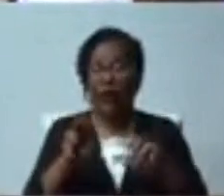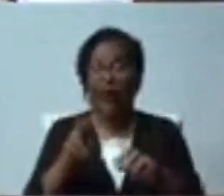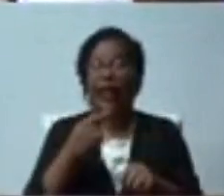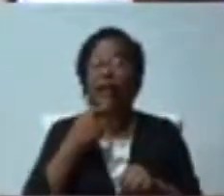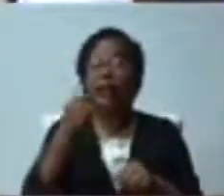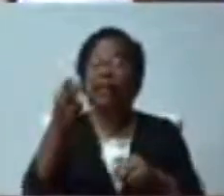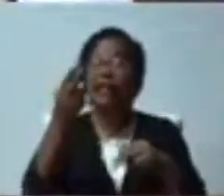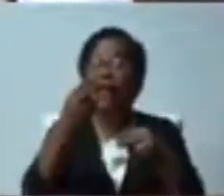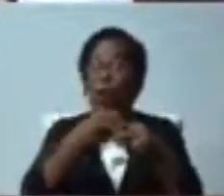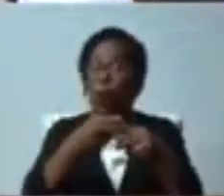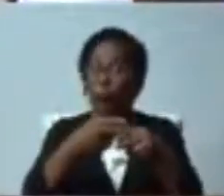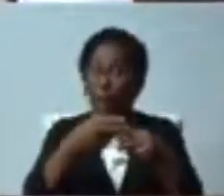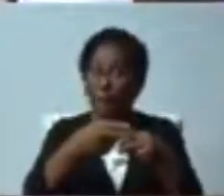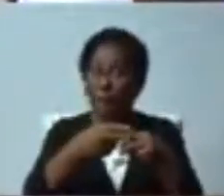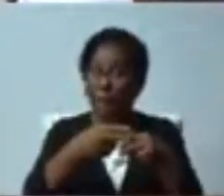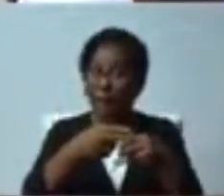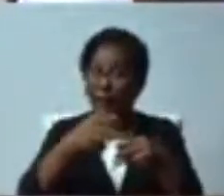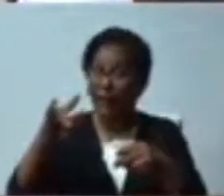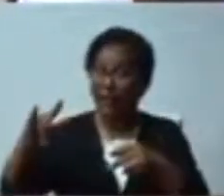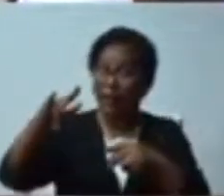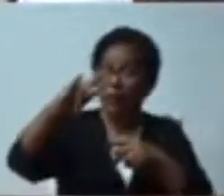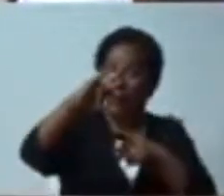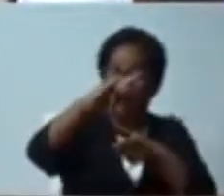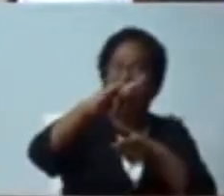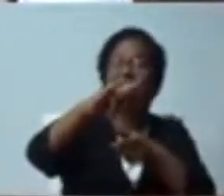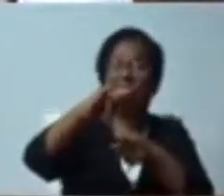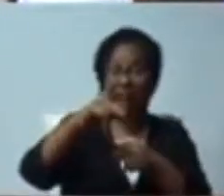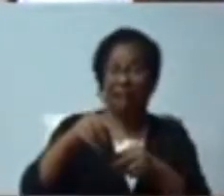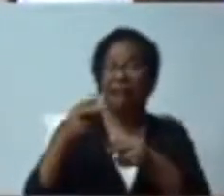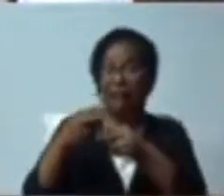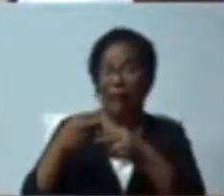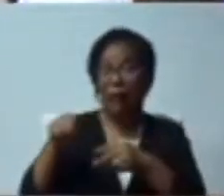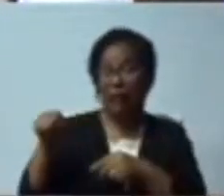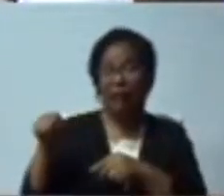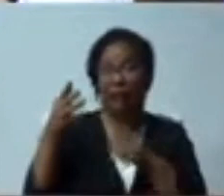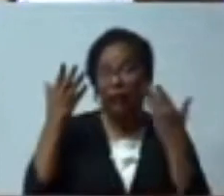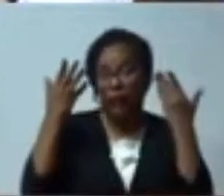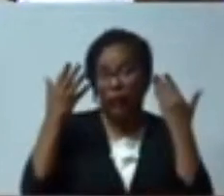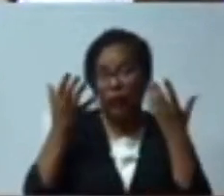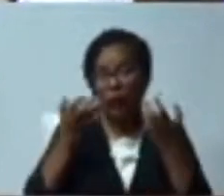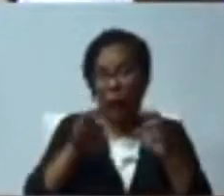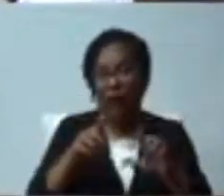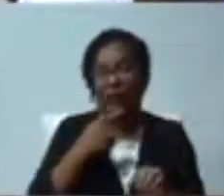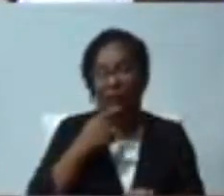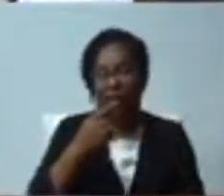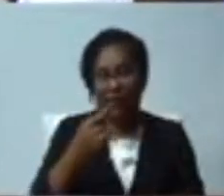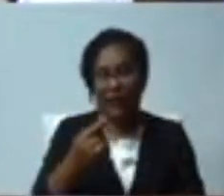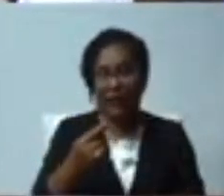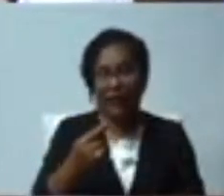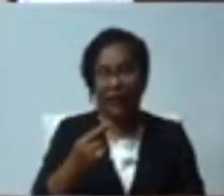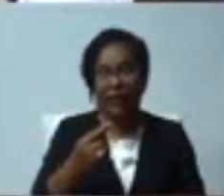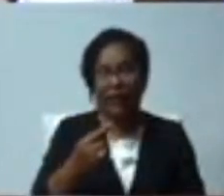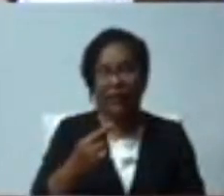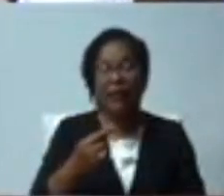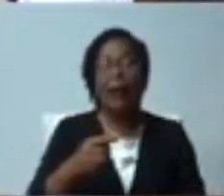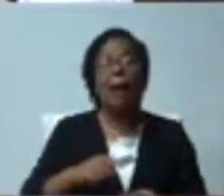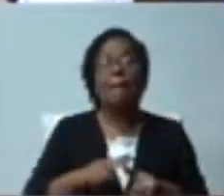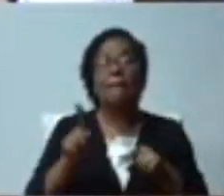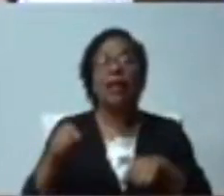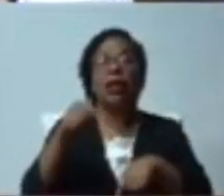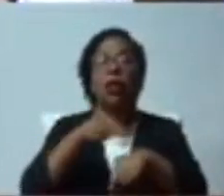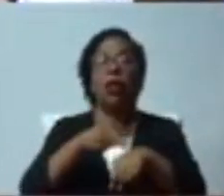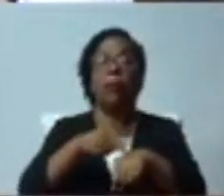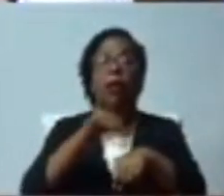daño. Y me contaba el colega diputado que además de que la línea se retrasó